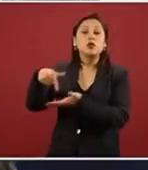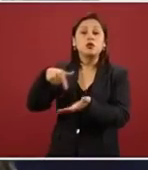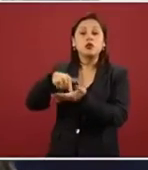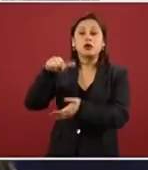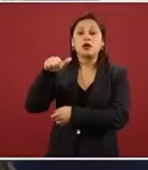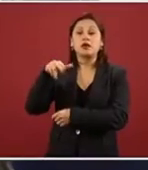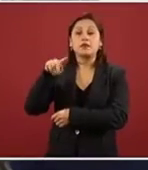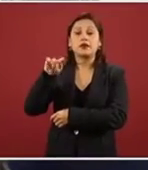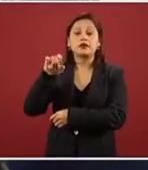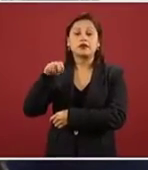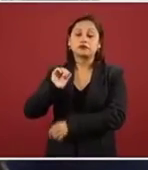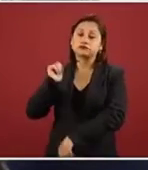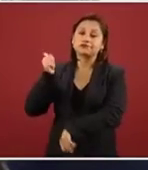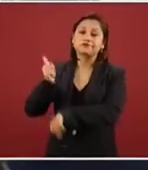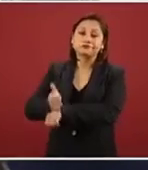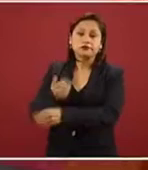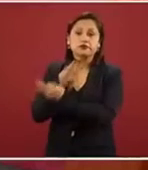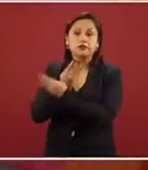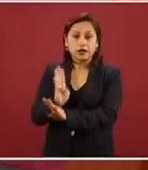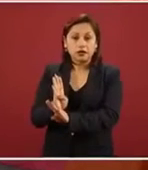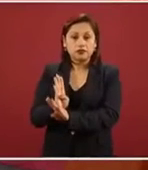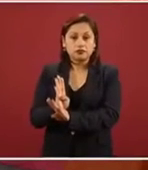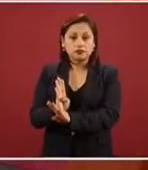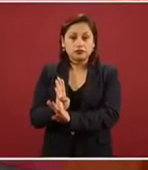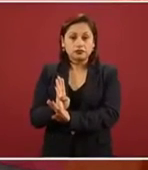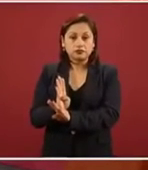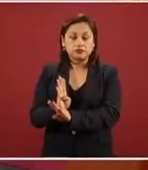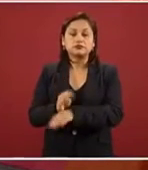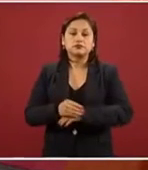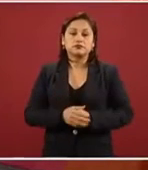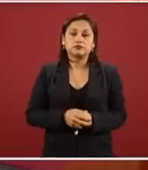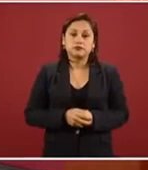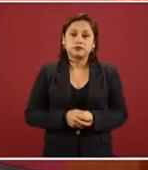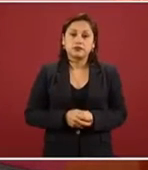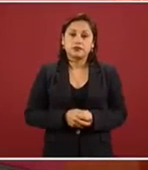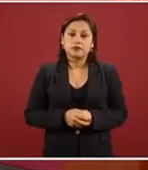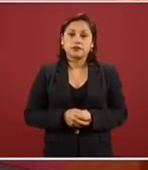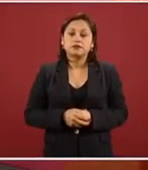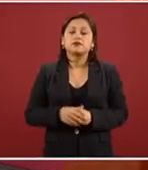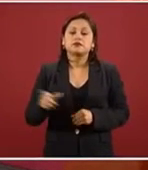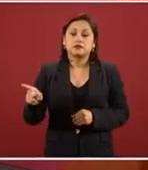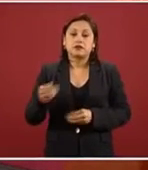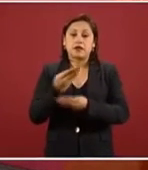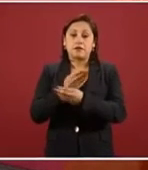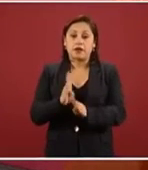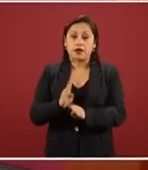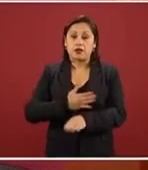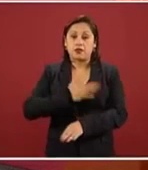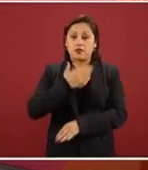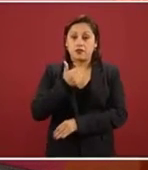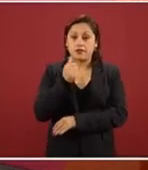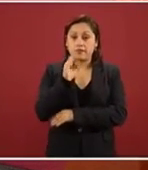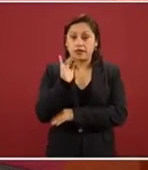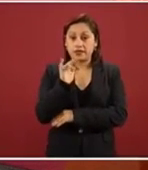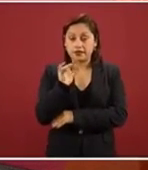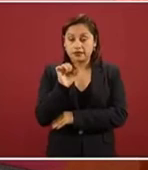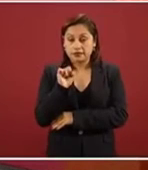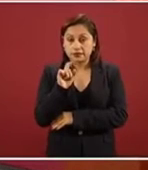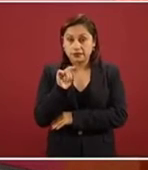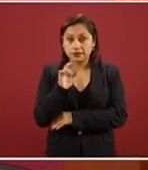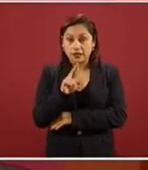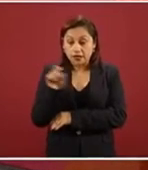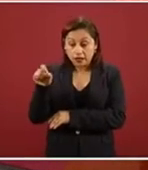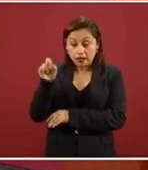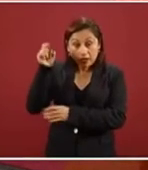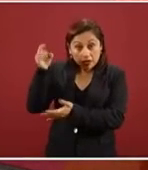una sucursal del Banco de Bienestar, pero no solo en Amatán, vamos